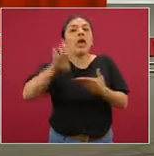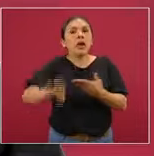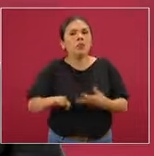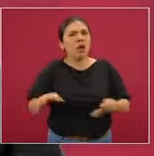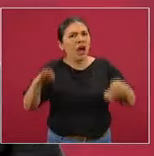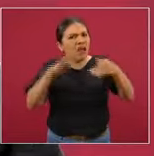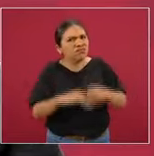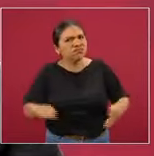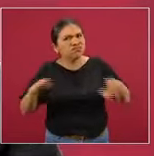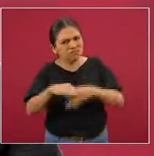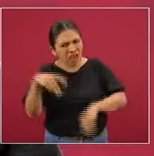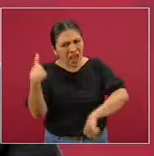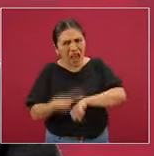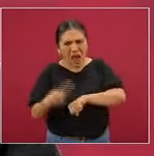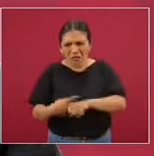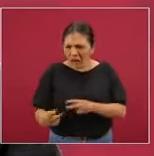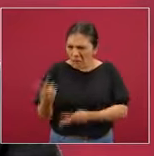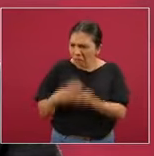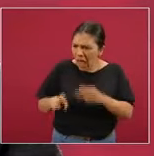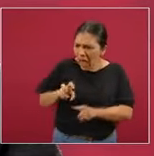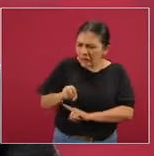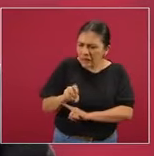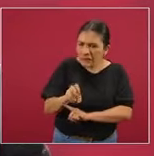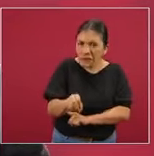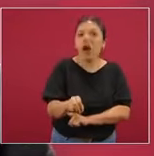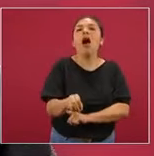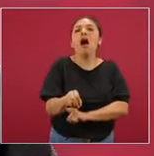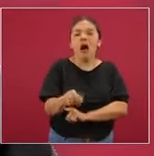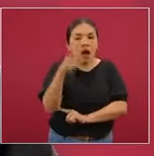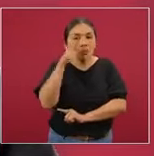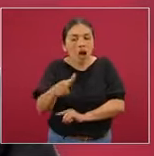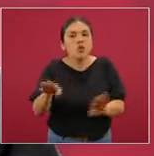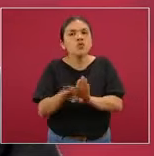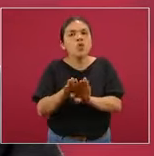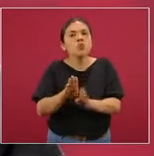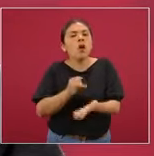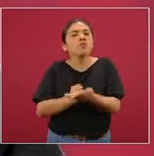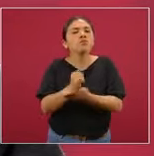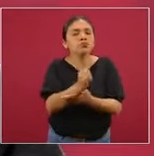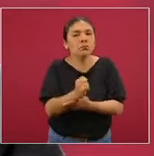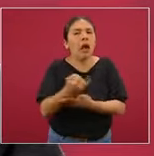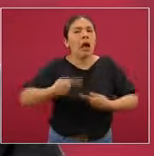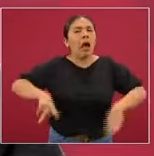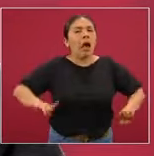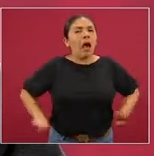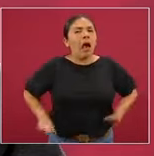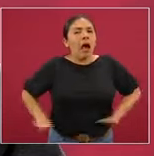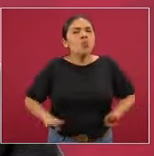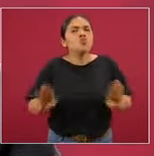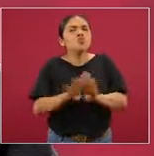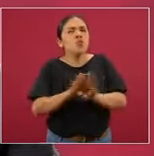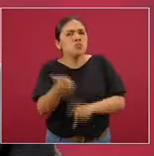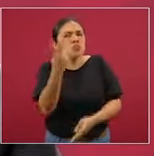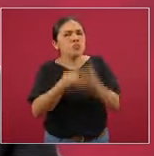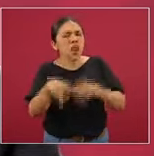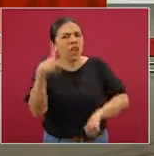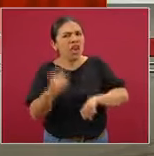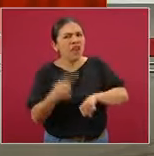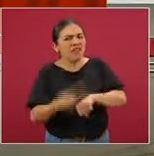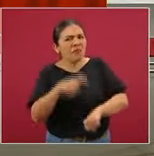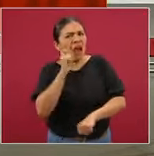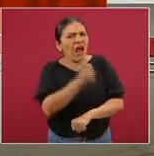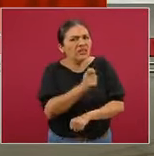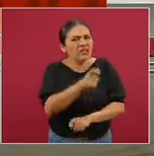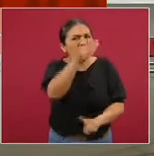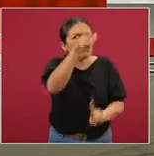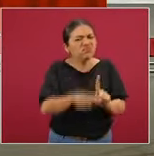de enfermedad, y también sus determinantes, es decir, caracterizar por qué se presenta de una manera o de